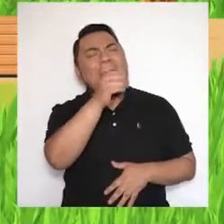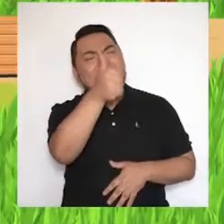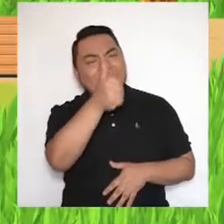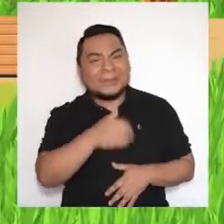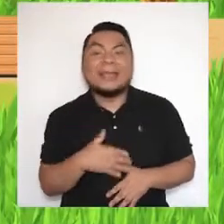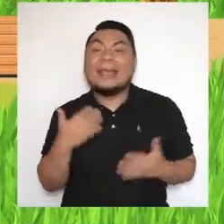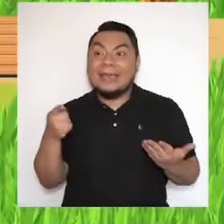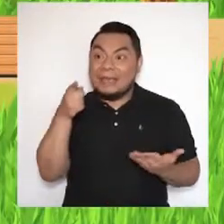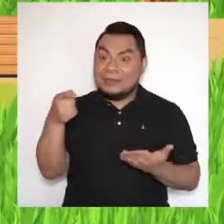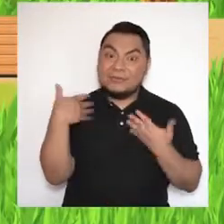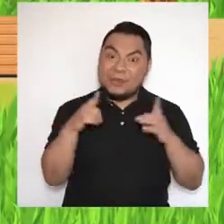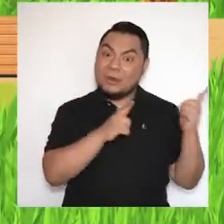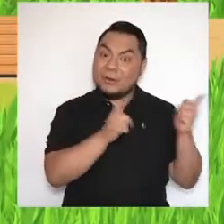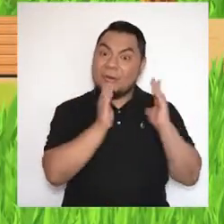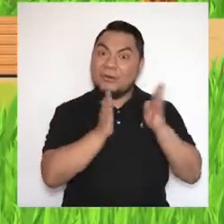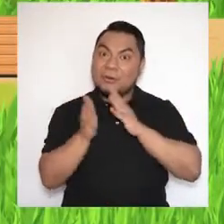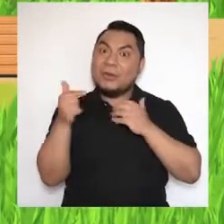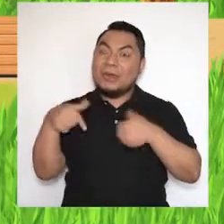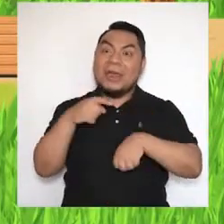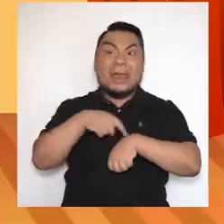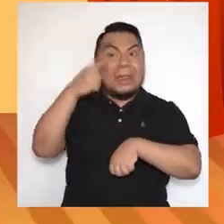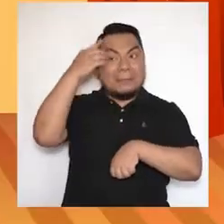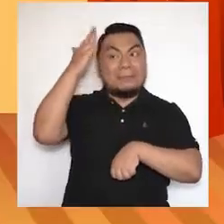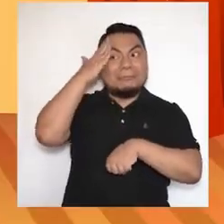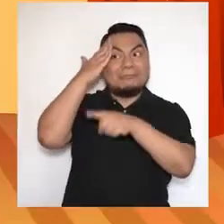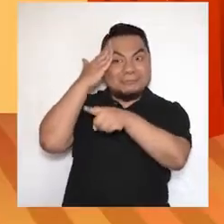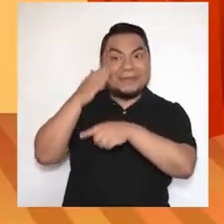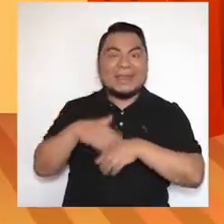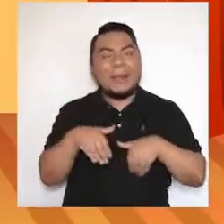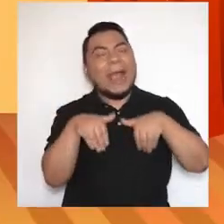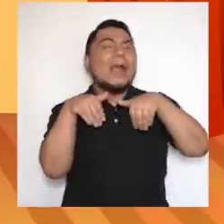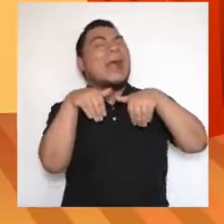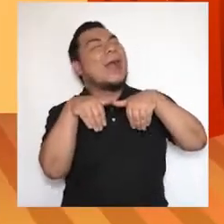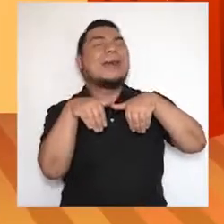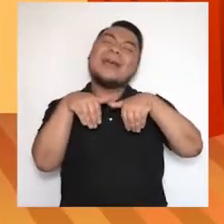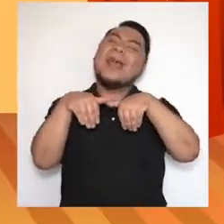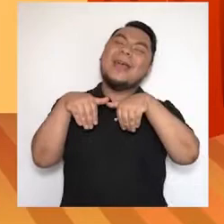dado cuenta que estás preparado para estas situaciones.